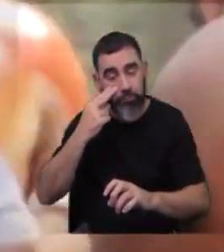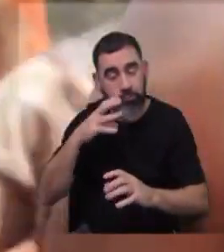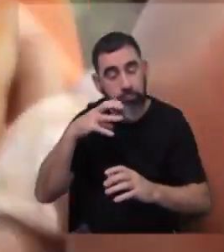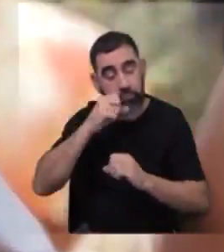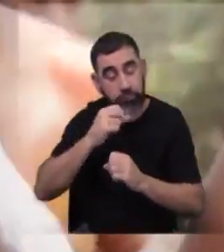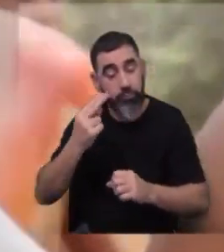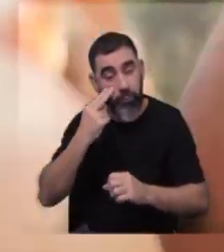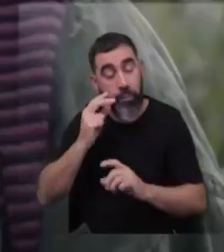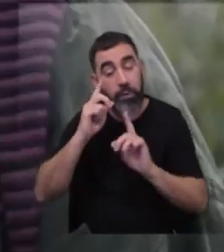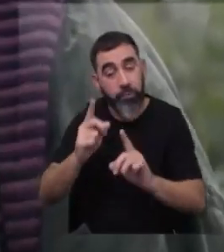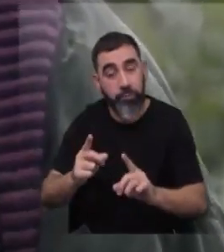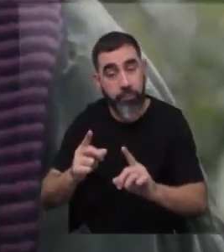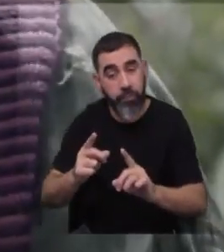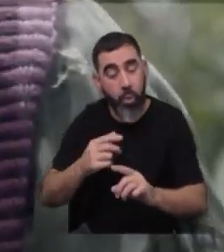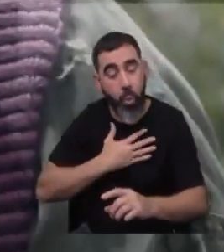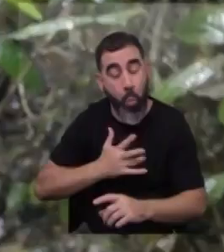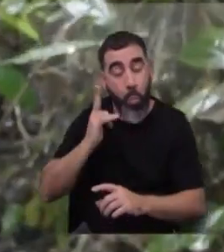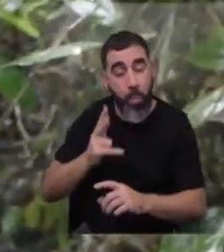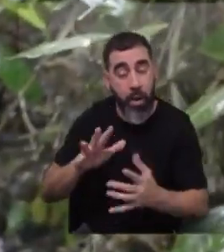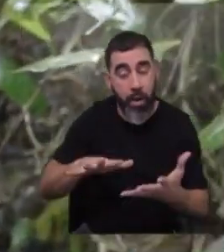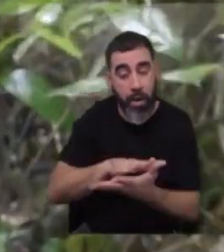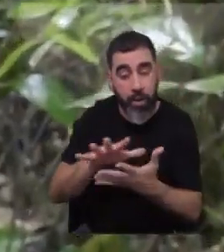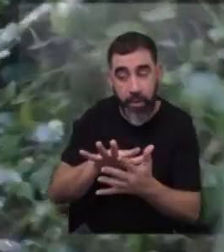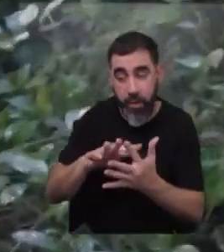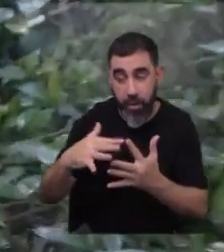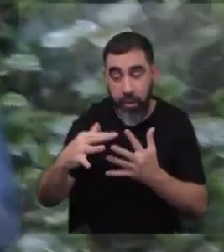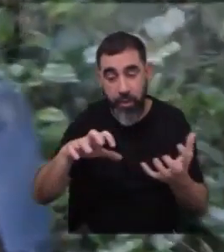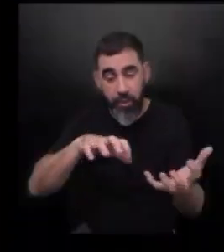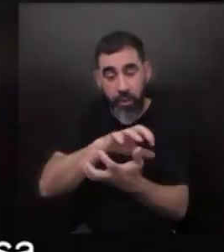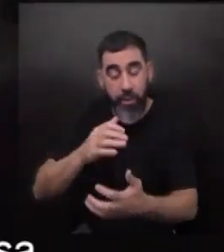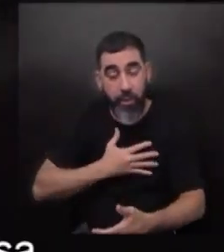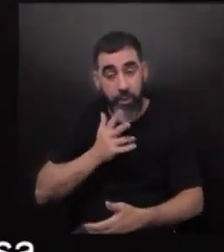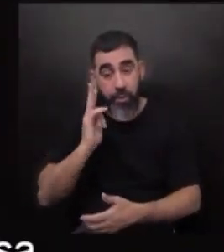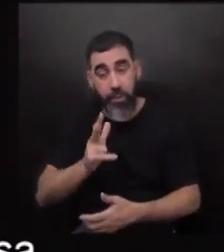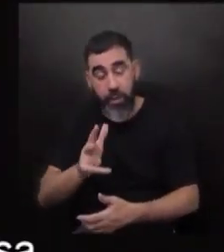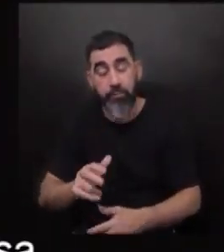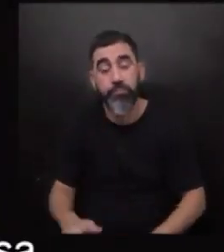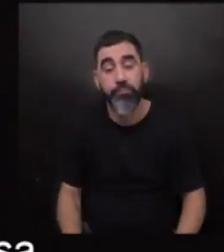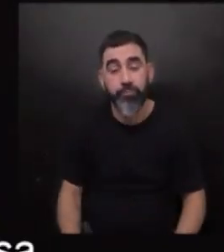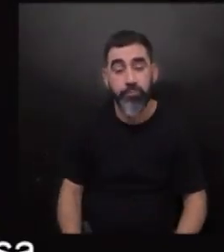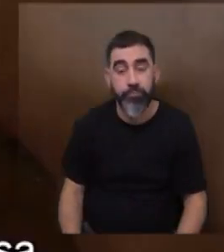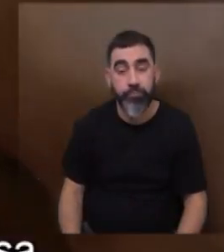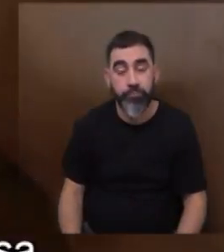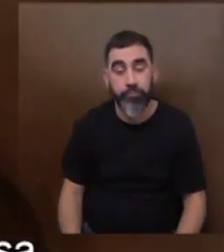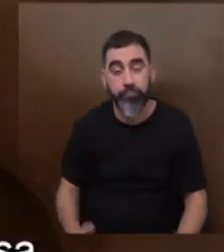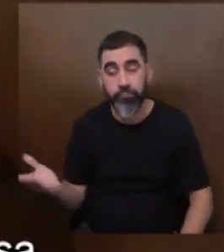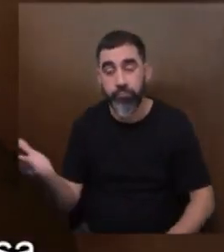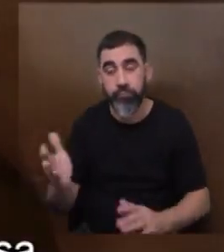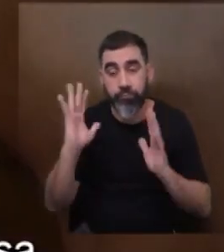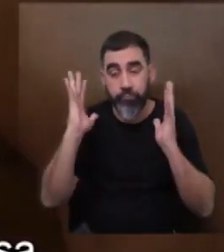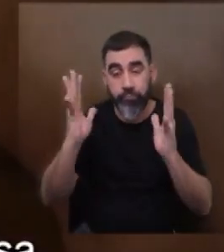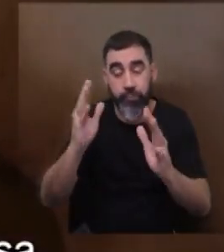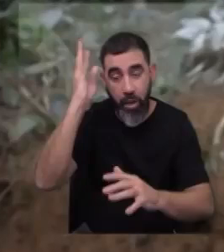sino que también toda la humanidad que la envuelve, los conflictos humanos que hay alrededor de la deforestación de